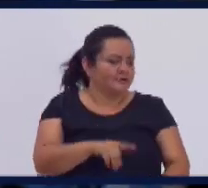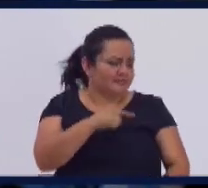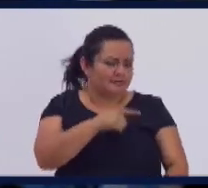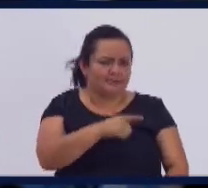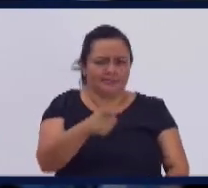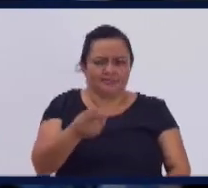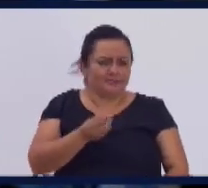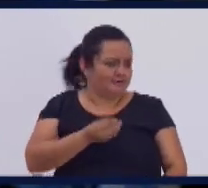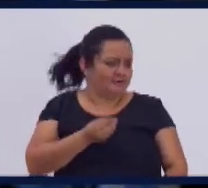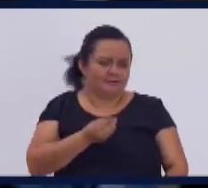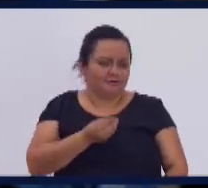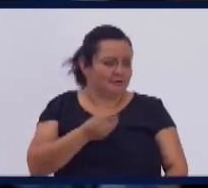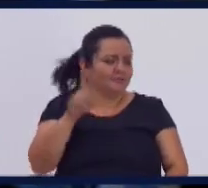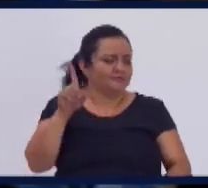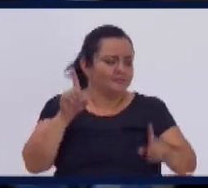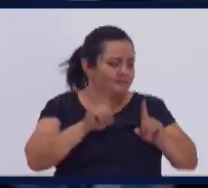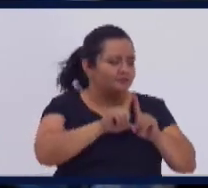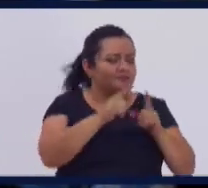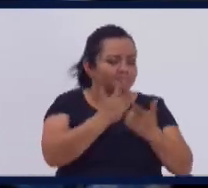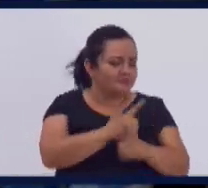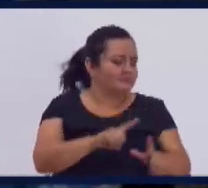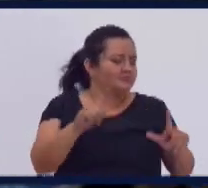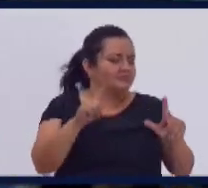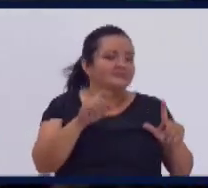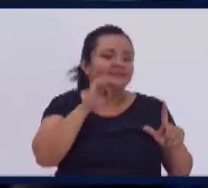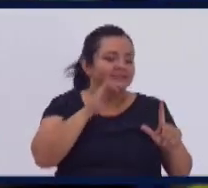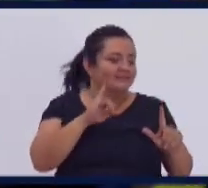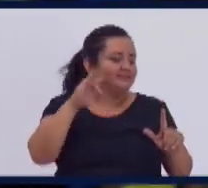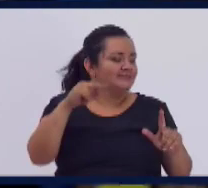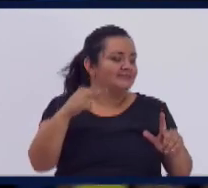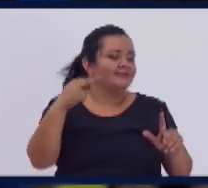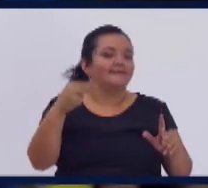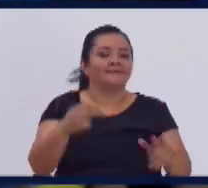ellos, porque contigo estoy para librarte. ¿Dice quién?